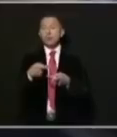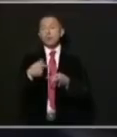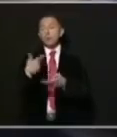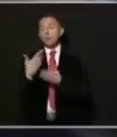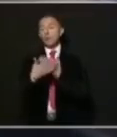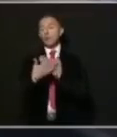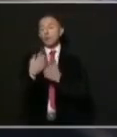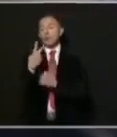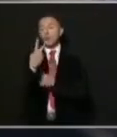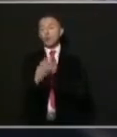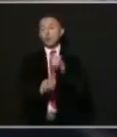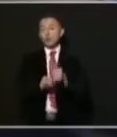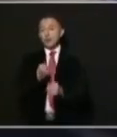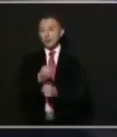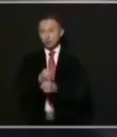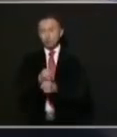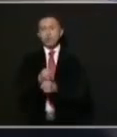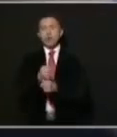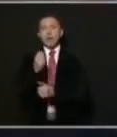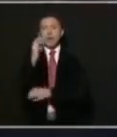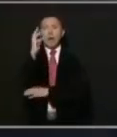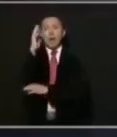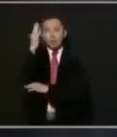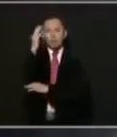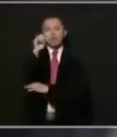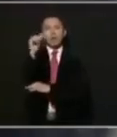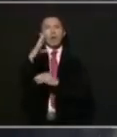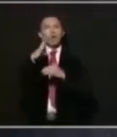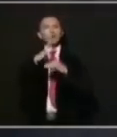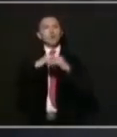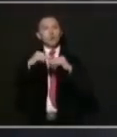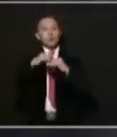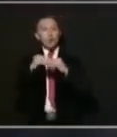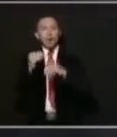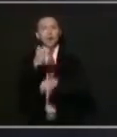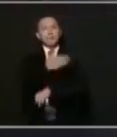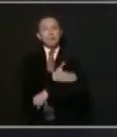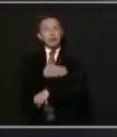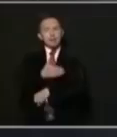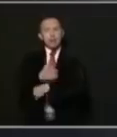2 años árboles frutales y maderables en